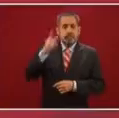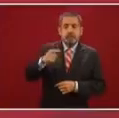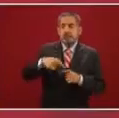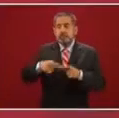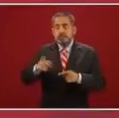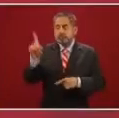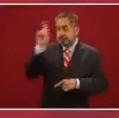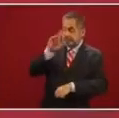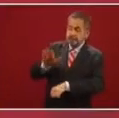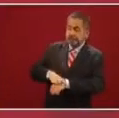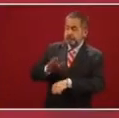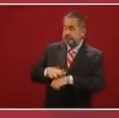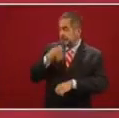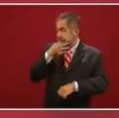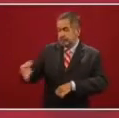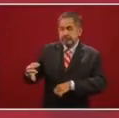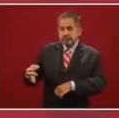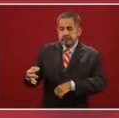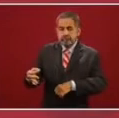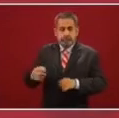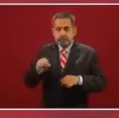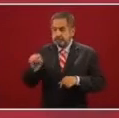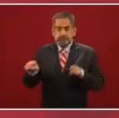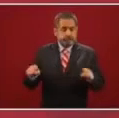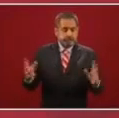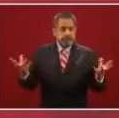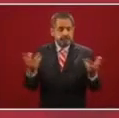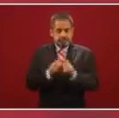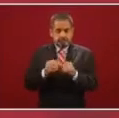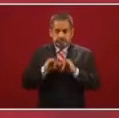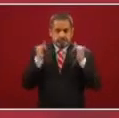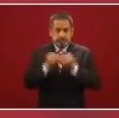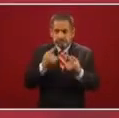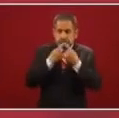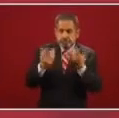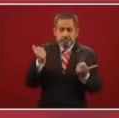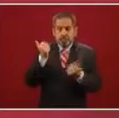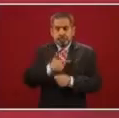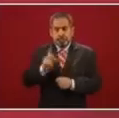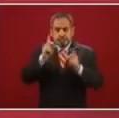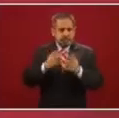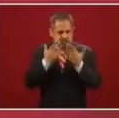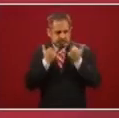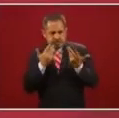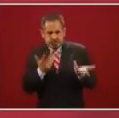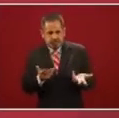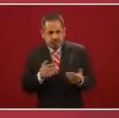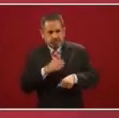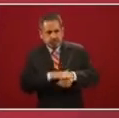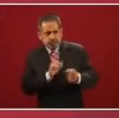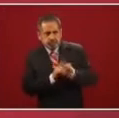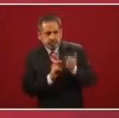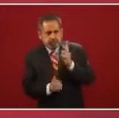una recomendación, se juntan las instituciones para aclarar y si hay algunas dudas. Esto no hubo, ya nos reunimos con ellos y